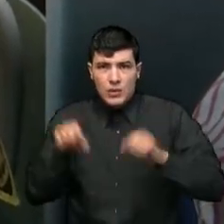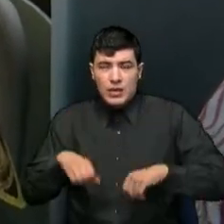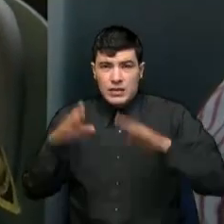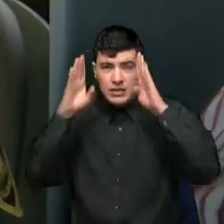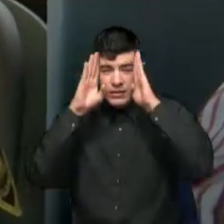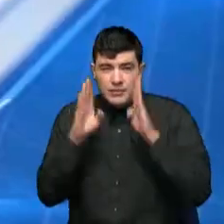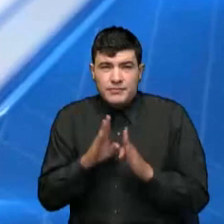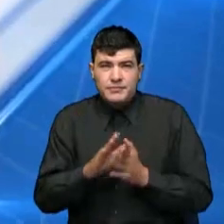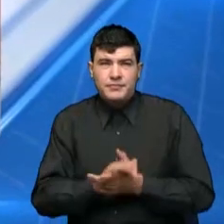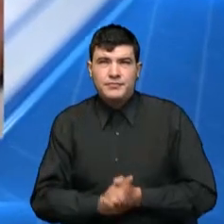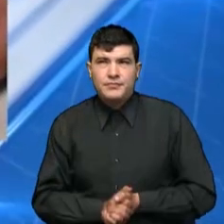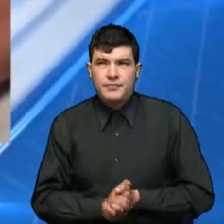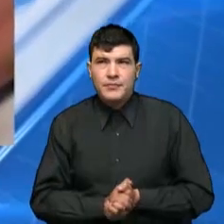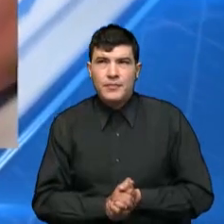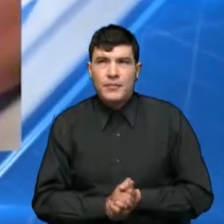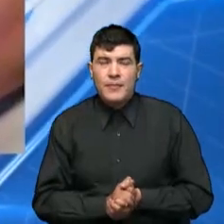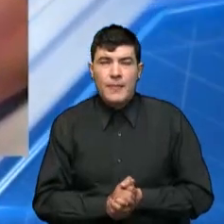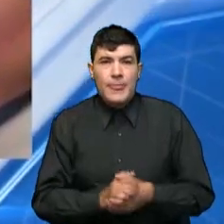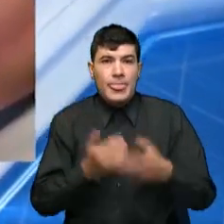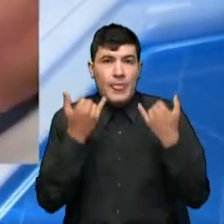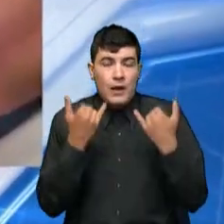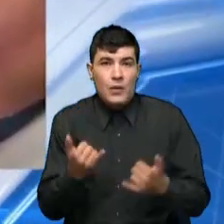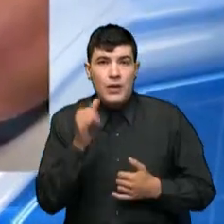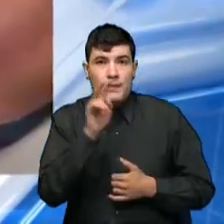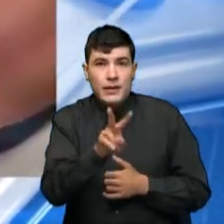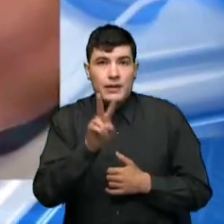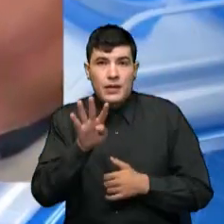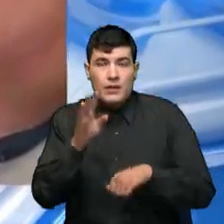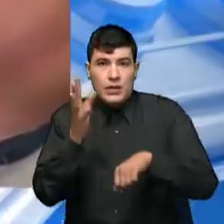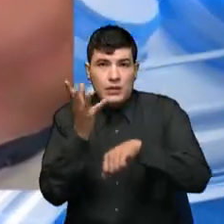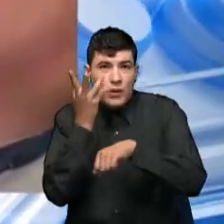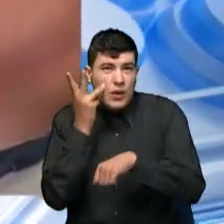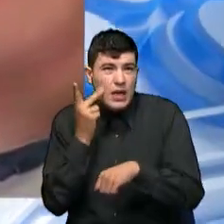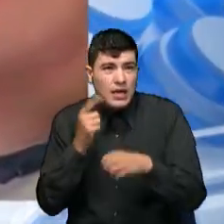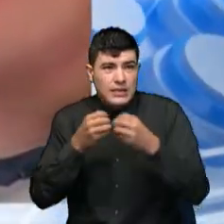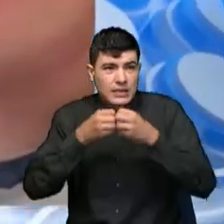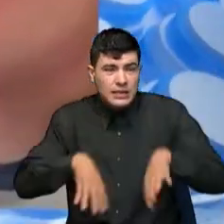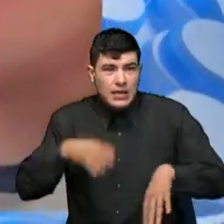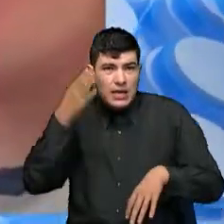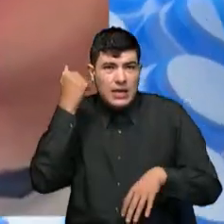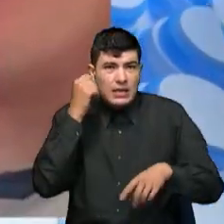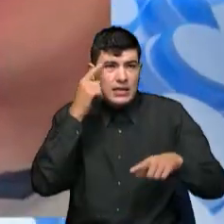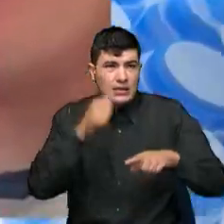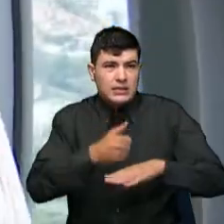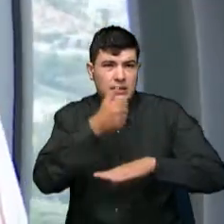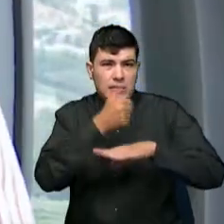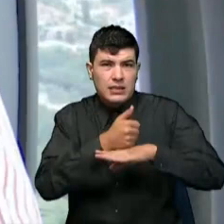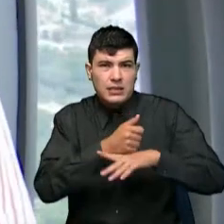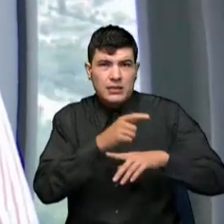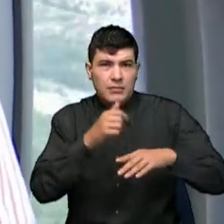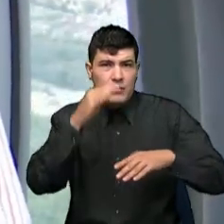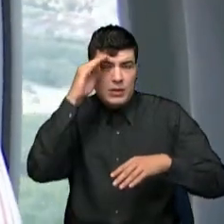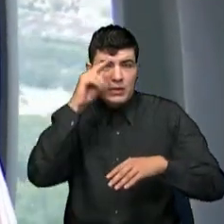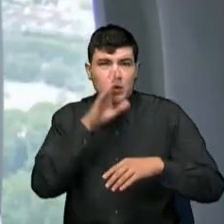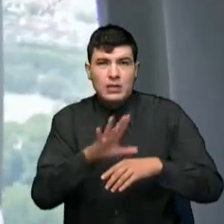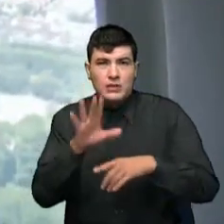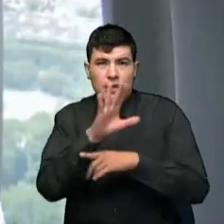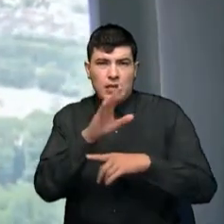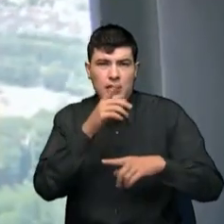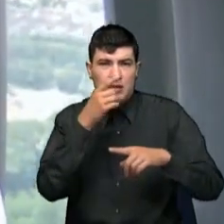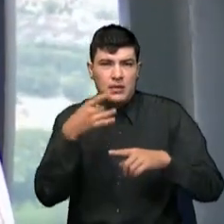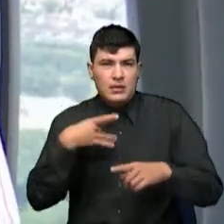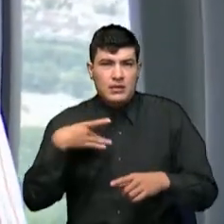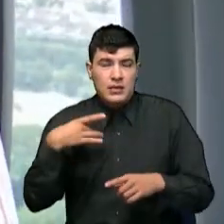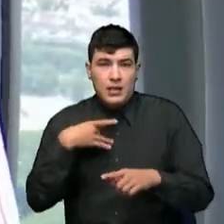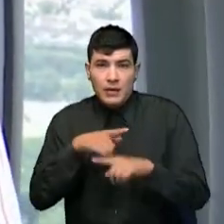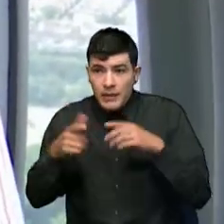este tipo de información. Hoy se cumplen 24 días de la desaparición de la exsuboficial chilena. Hasta el momento los resultados